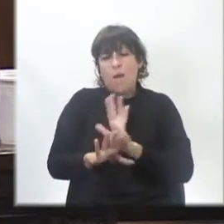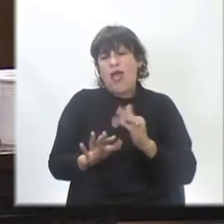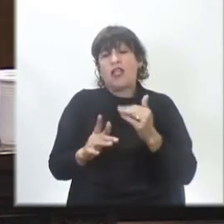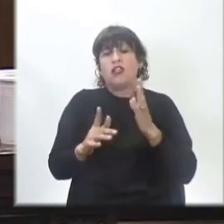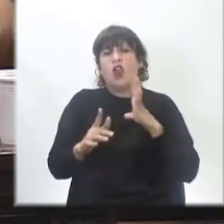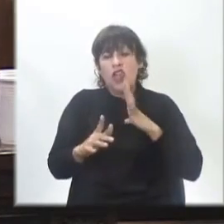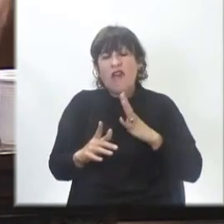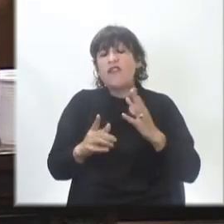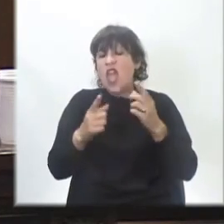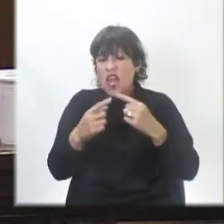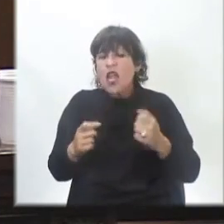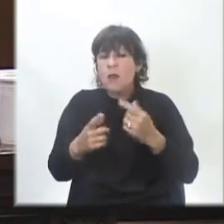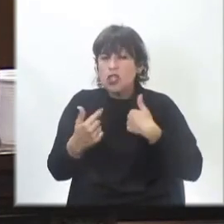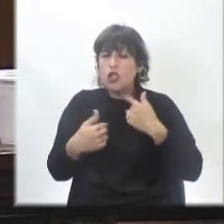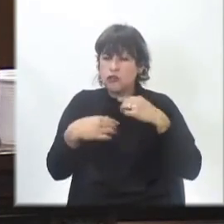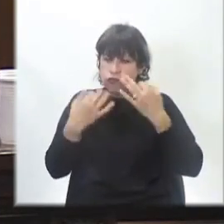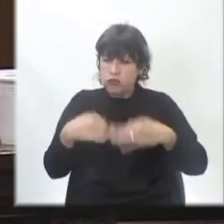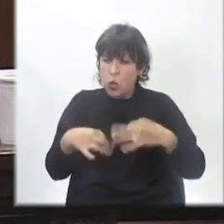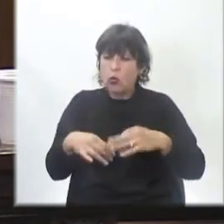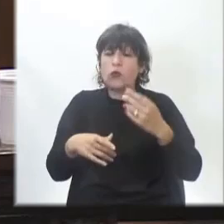elementos de argumentación, ¿por qué se esperó